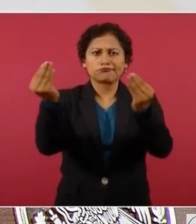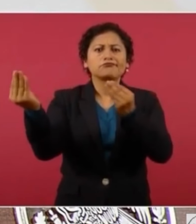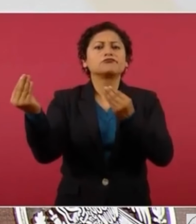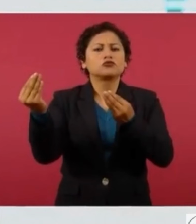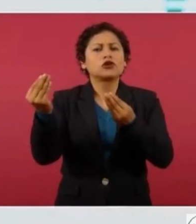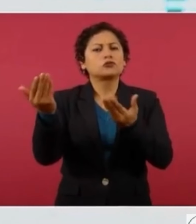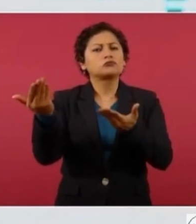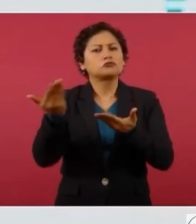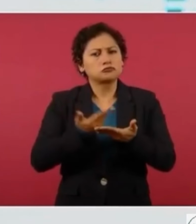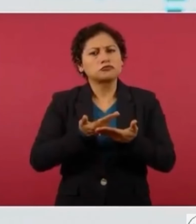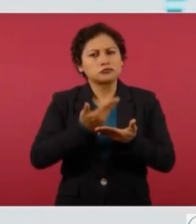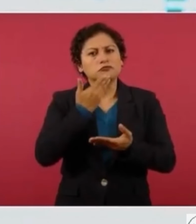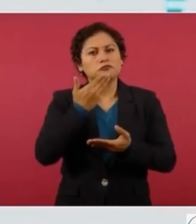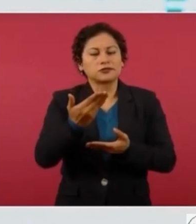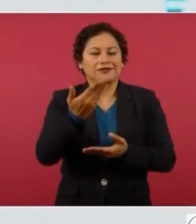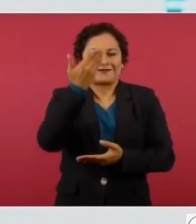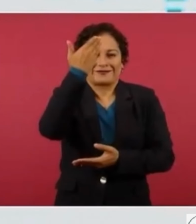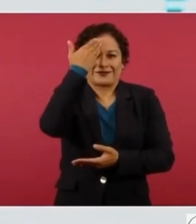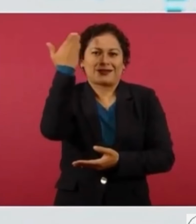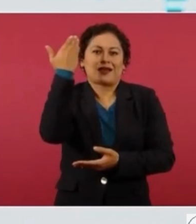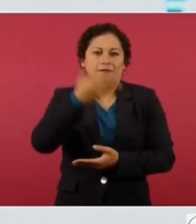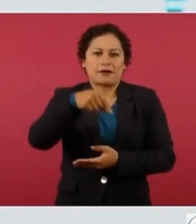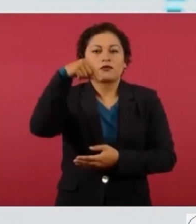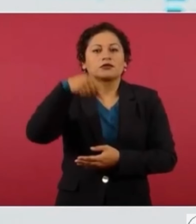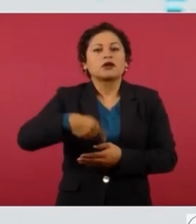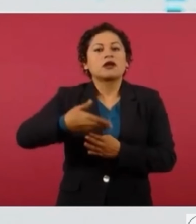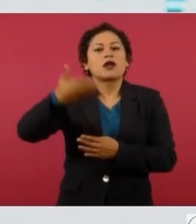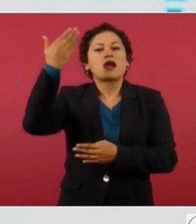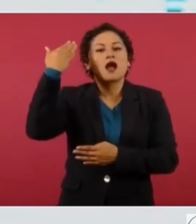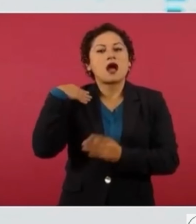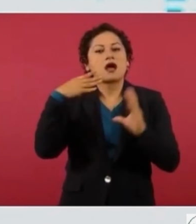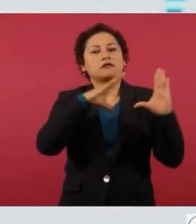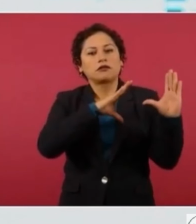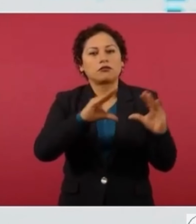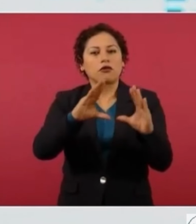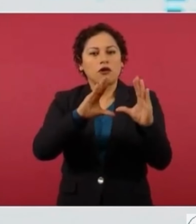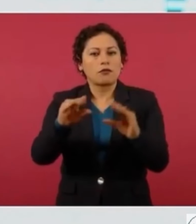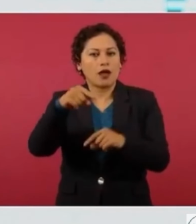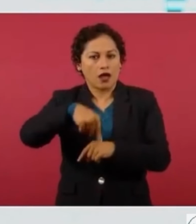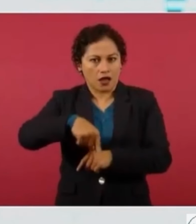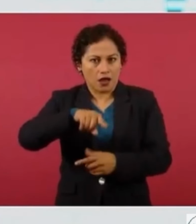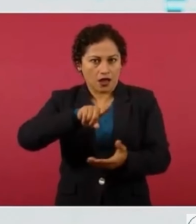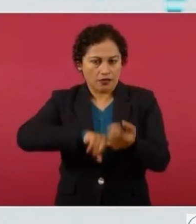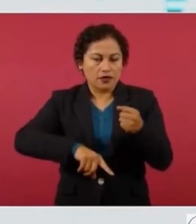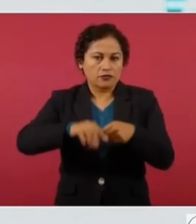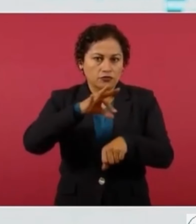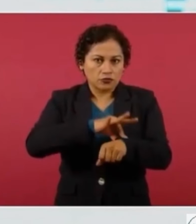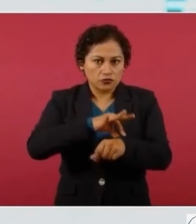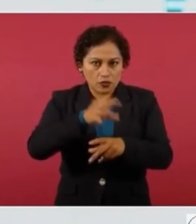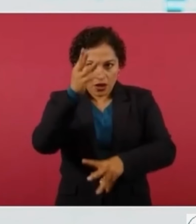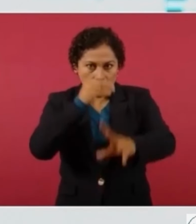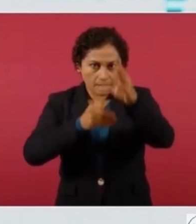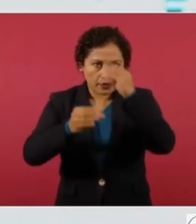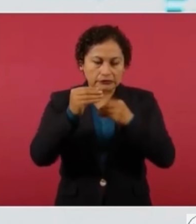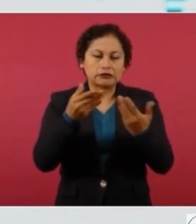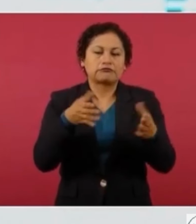se cerró el sistema educativo, el sistema de salud para la formación de médicos y que hoy nos lleva a